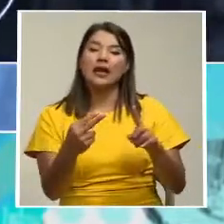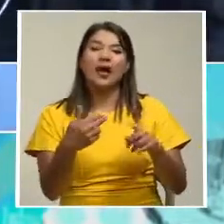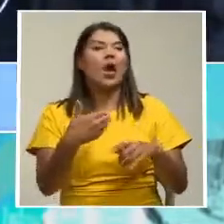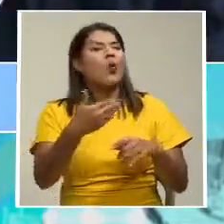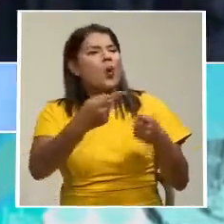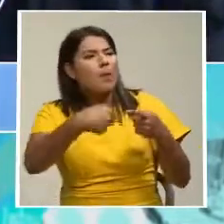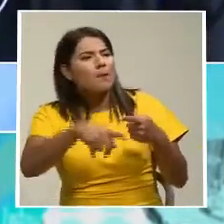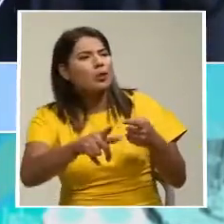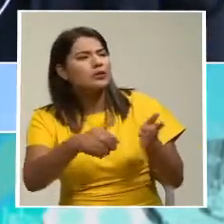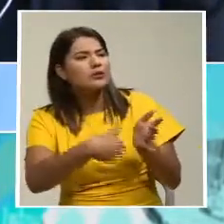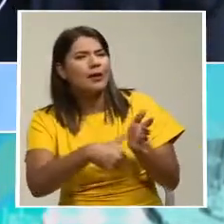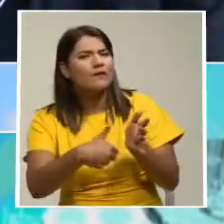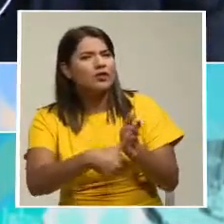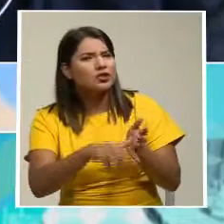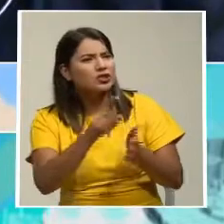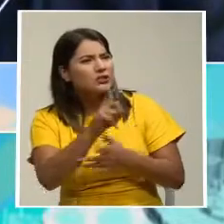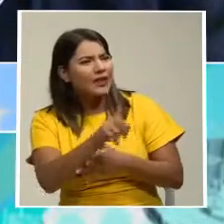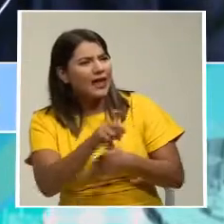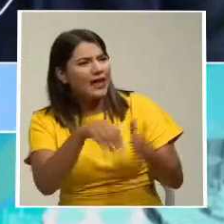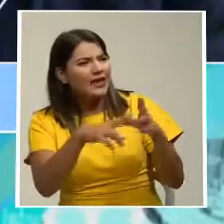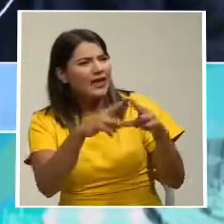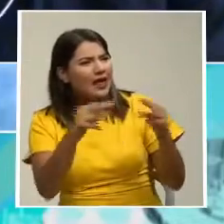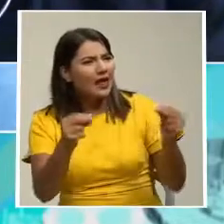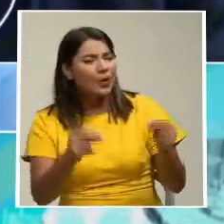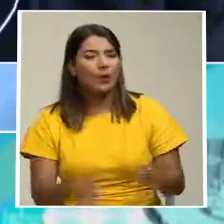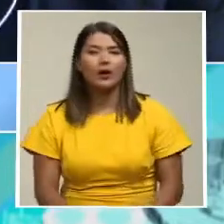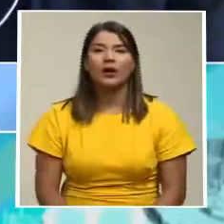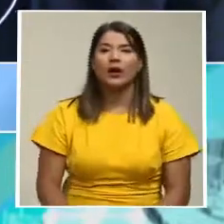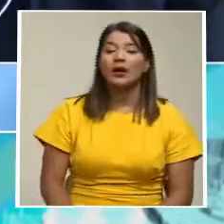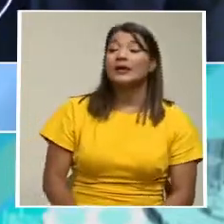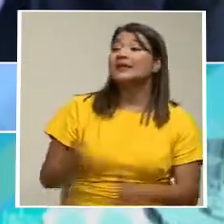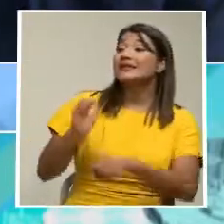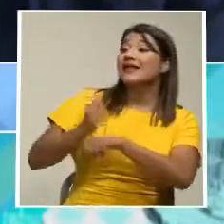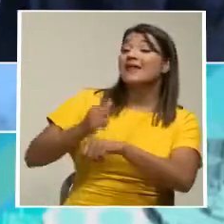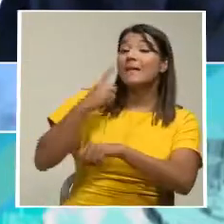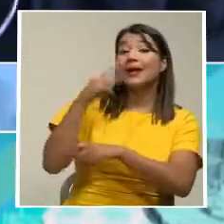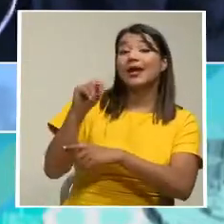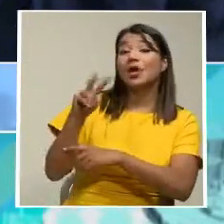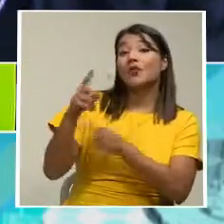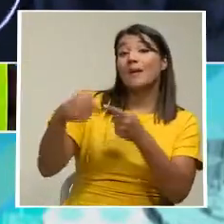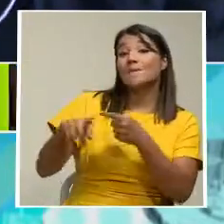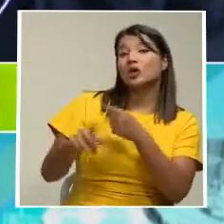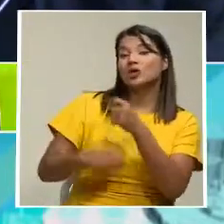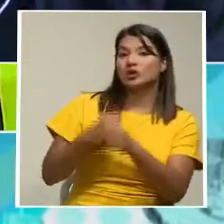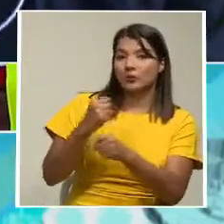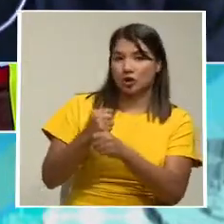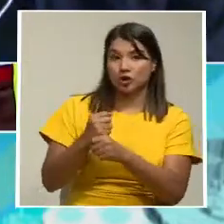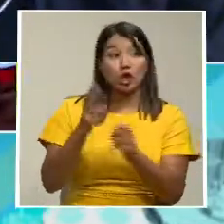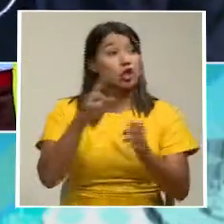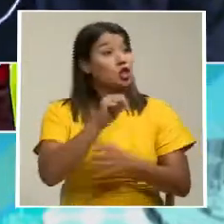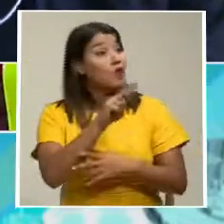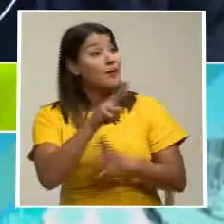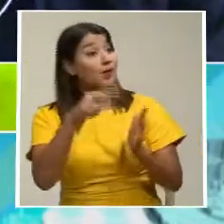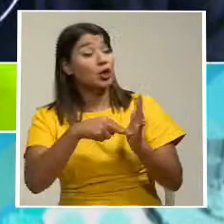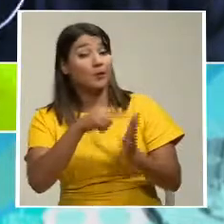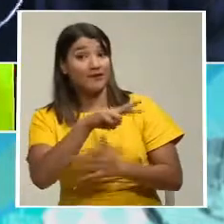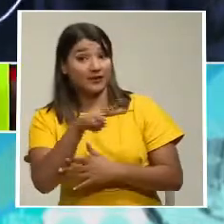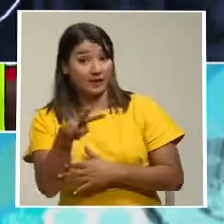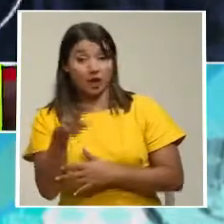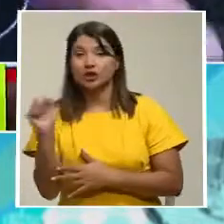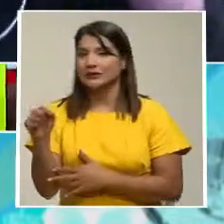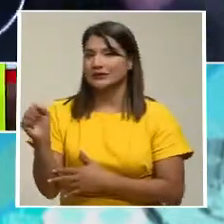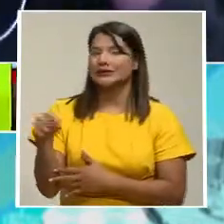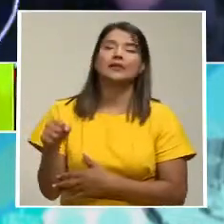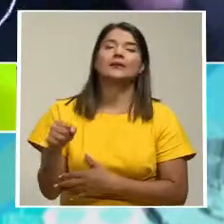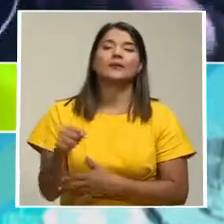son las próximas elecciones en Nicaragua? Están previstas para noviembre del próximo año. ¿Para noviembre del 22? Sí.